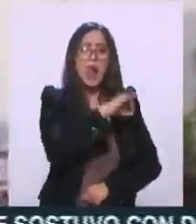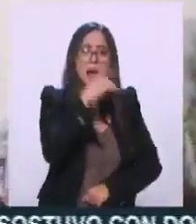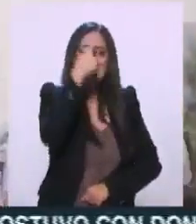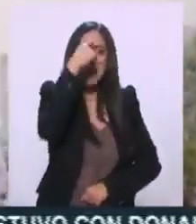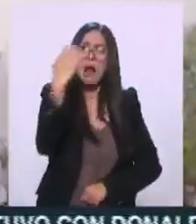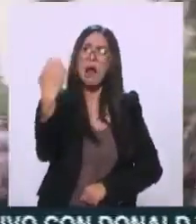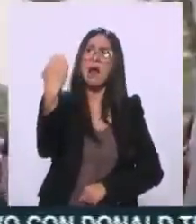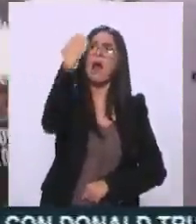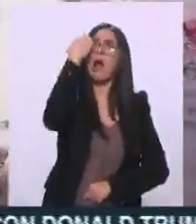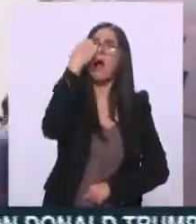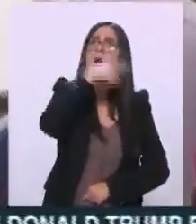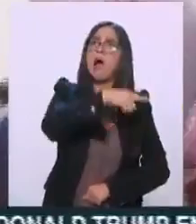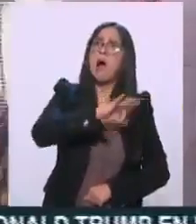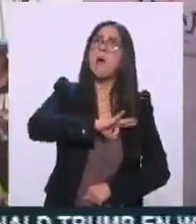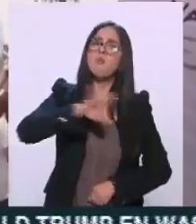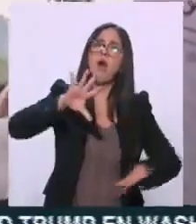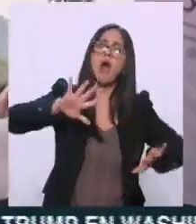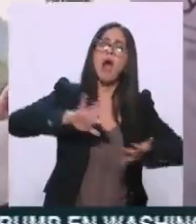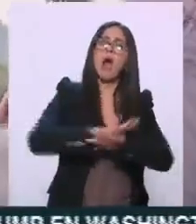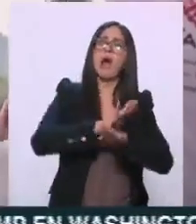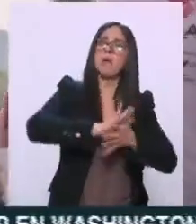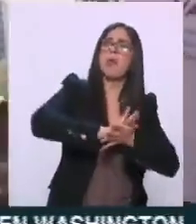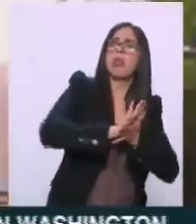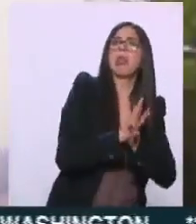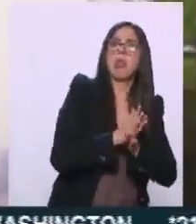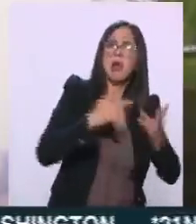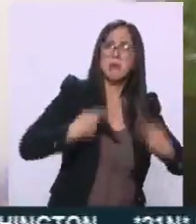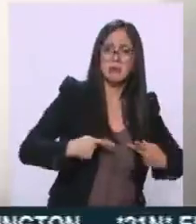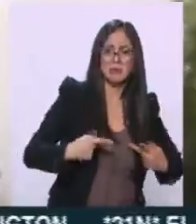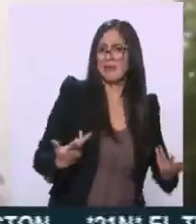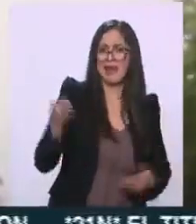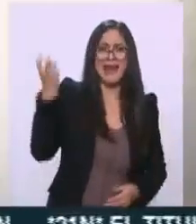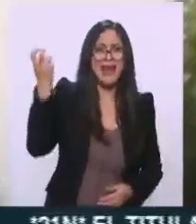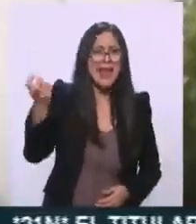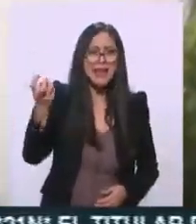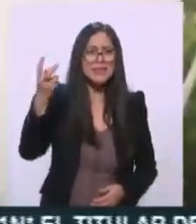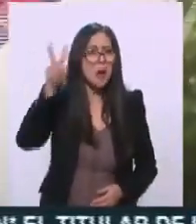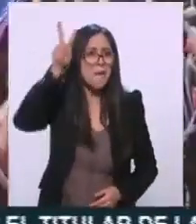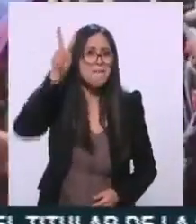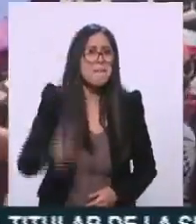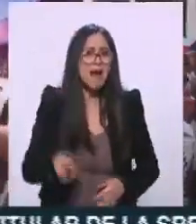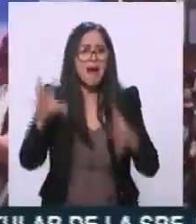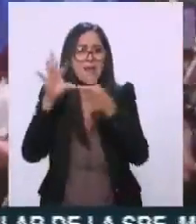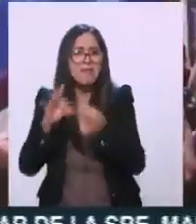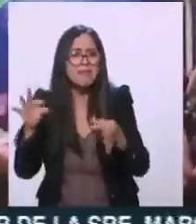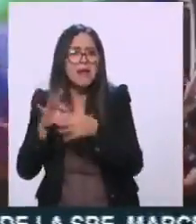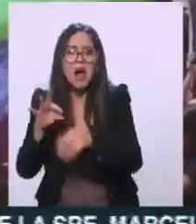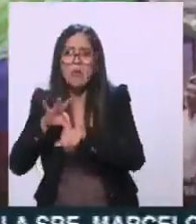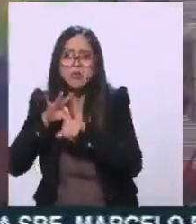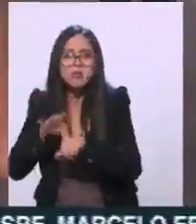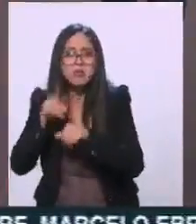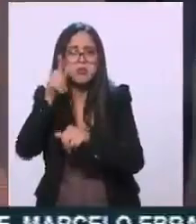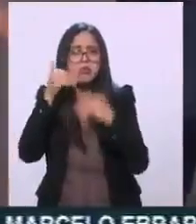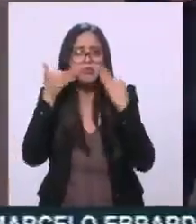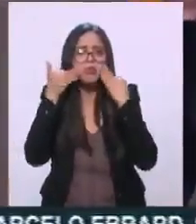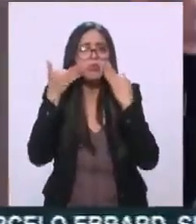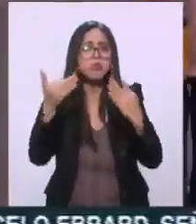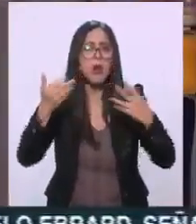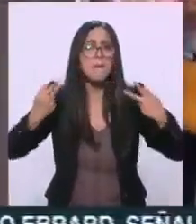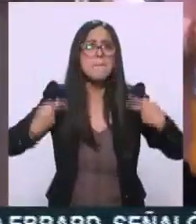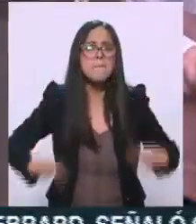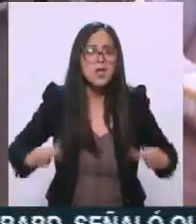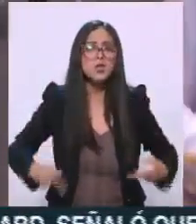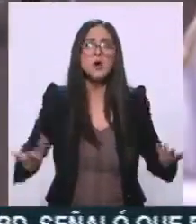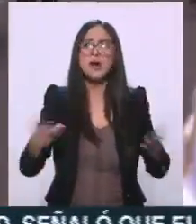este falso discurso, que además es una charlatanería. No hay evidencia científica que demuestre que una persona puede dejar de